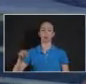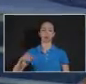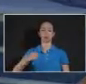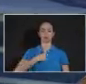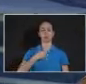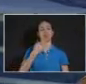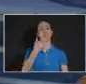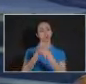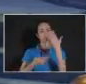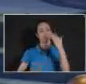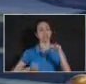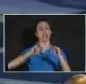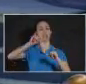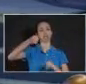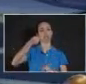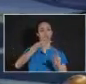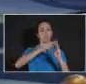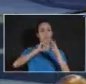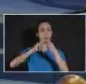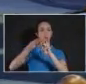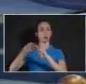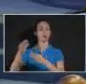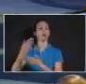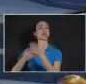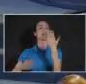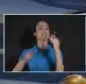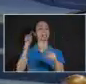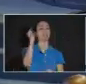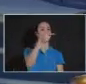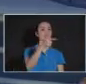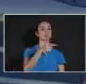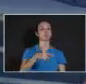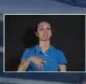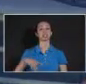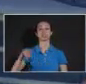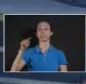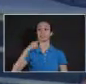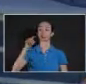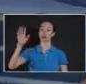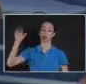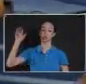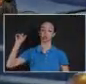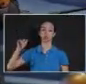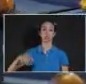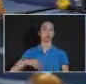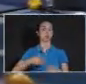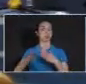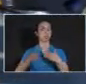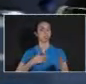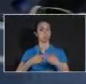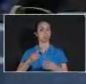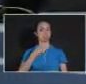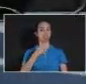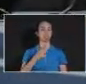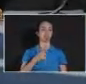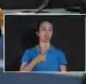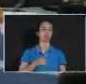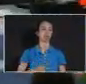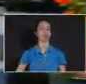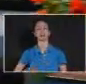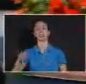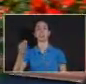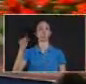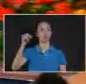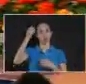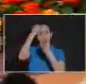voy a subir a Jerusalén, voy a ir a Jerusalén. Y se despidió de ellos y subió. Cualquiera diría, es que desobedeció al profeta. El